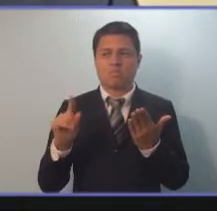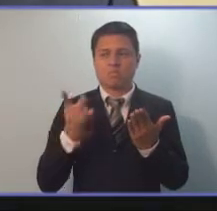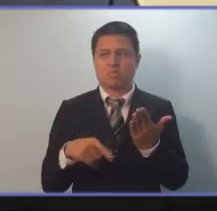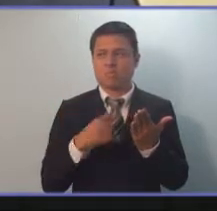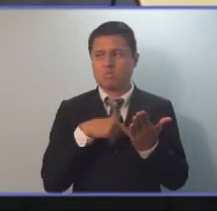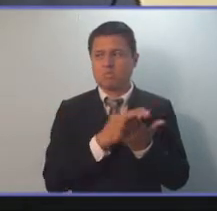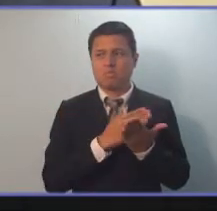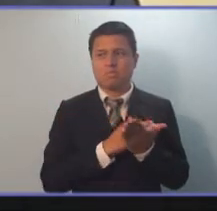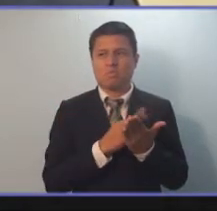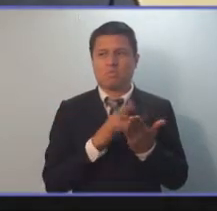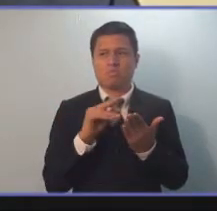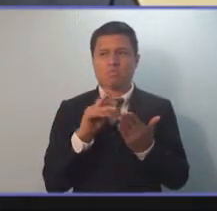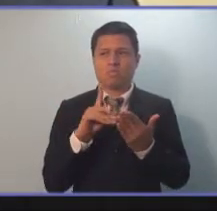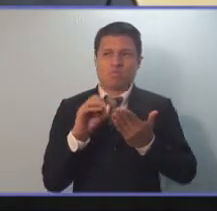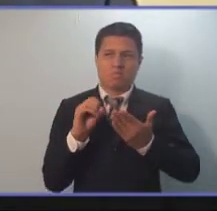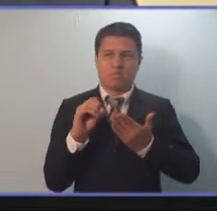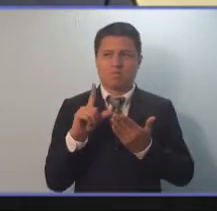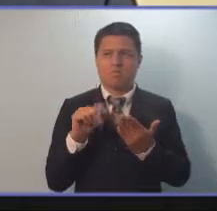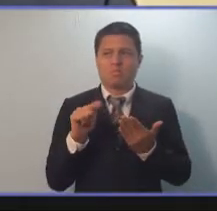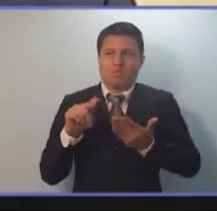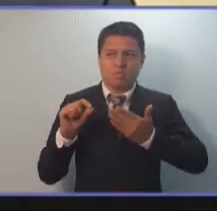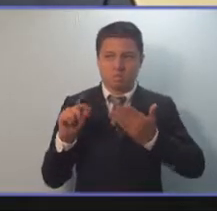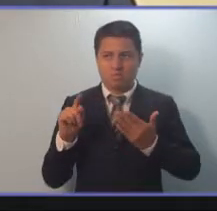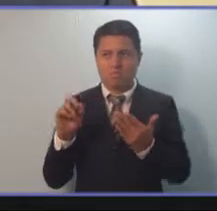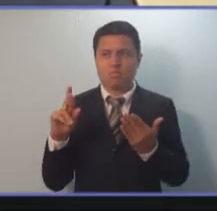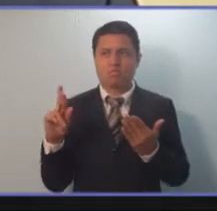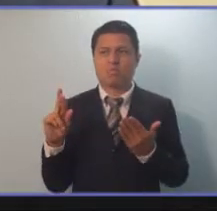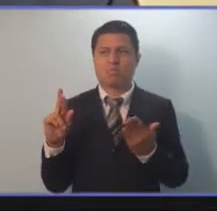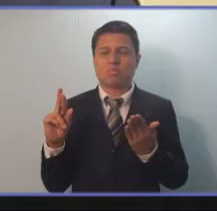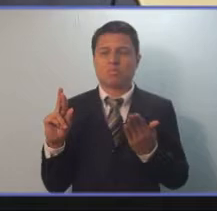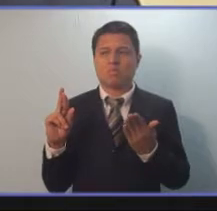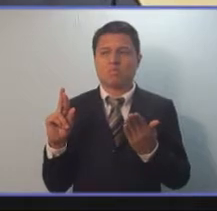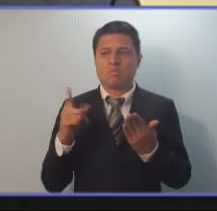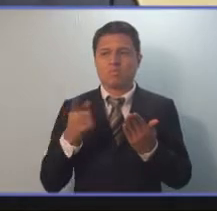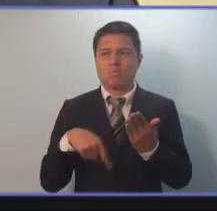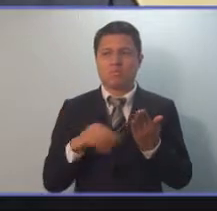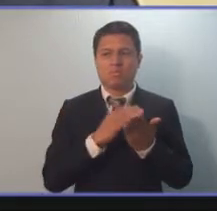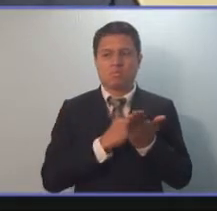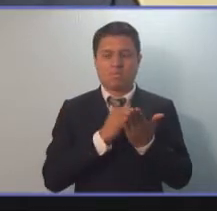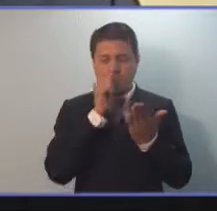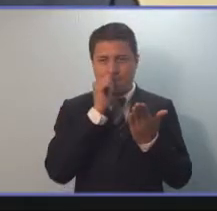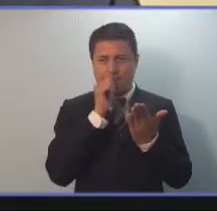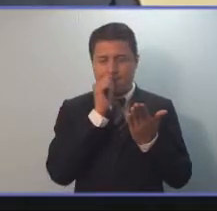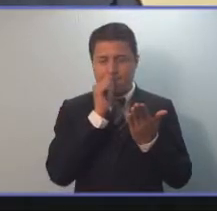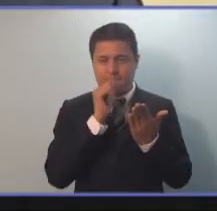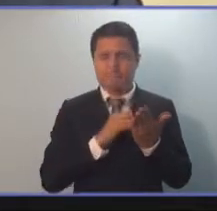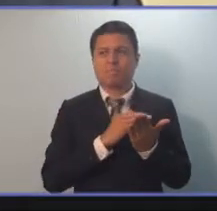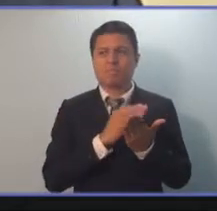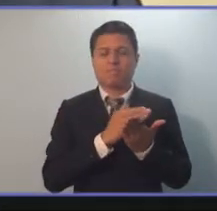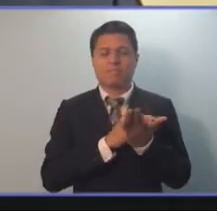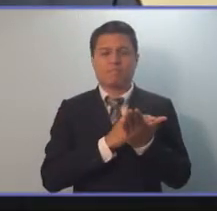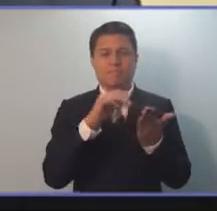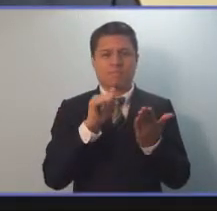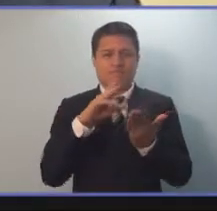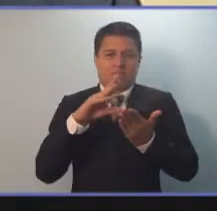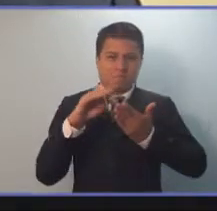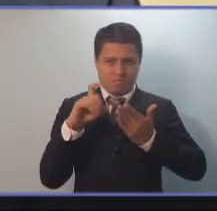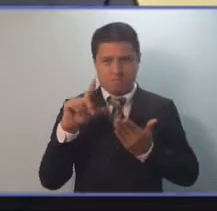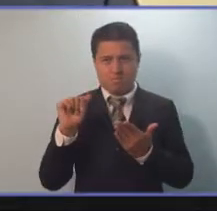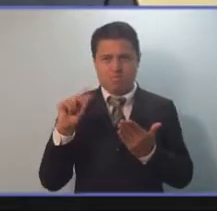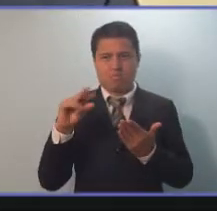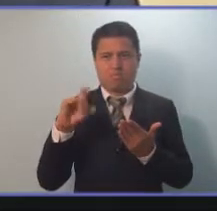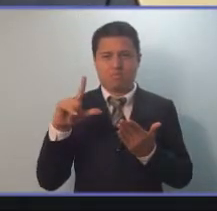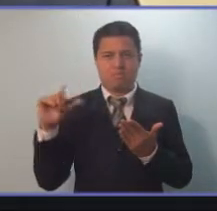Ausente. Ricardo Andrés Velázquez Parker. Ausente. Marcela Guadalupe Villatoro